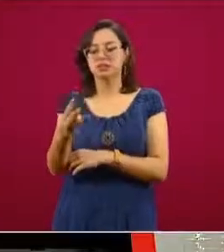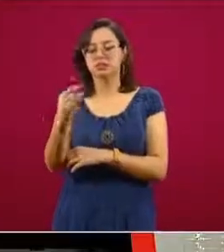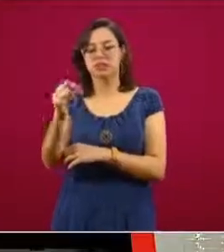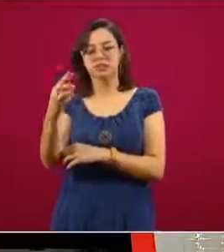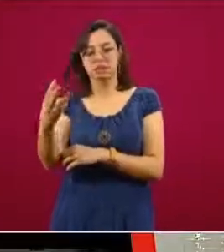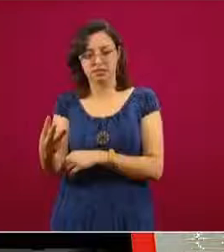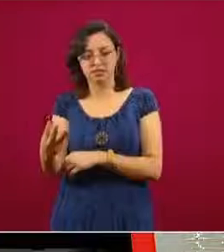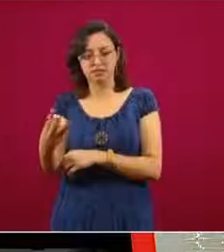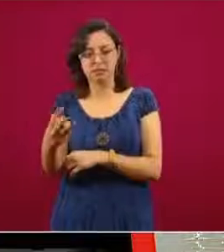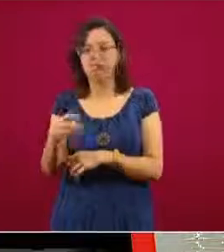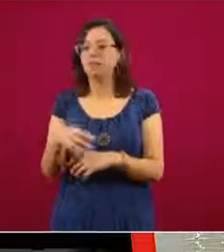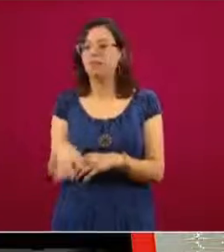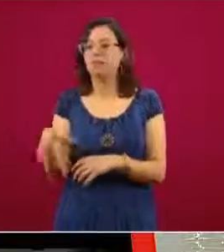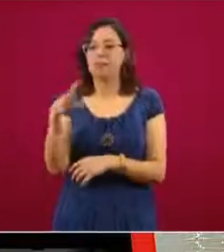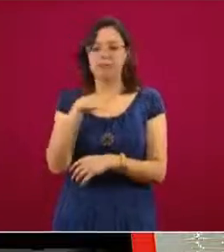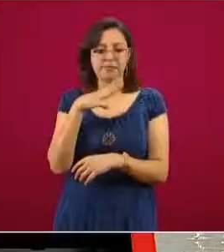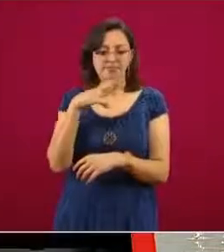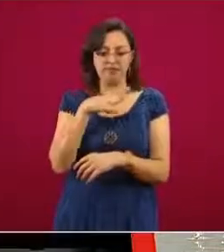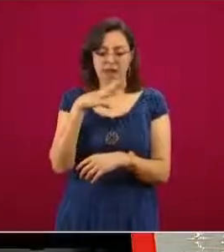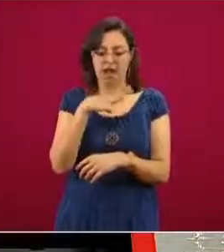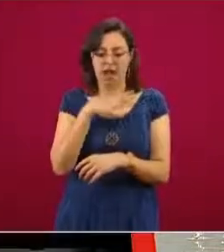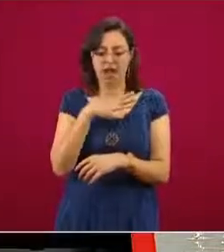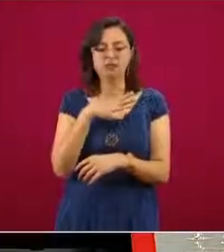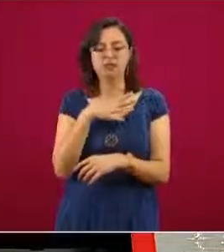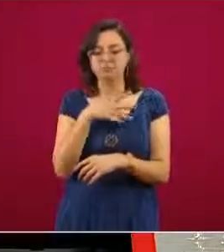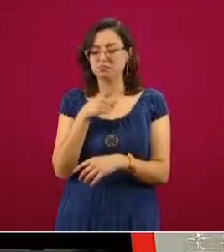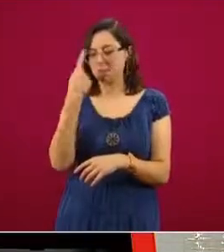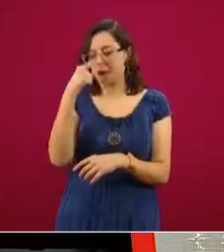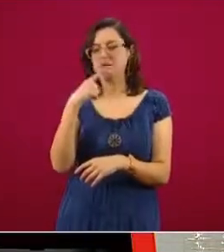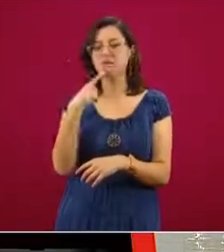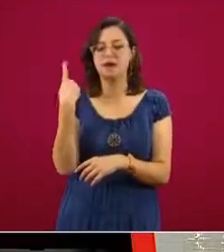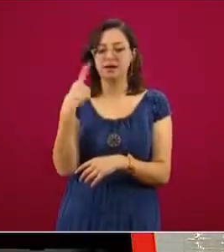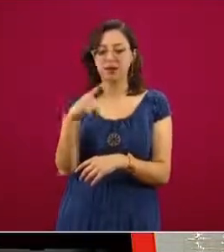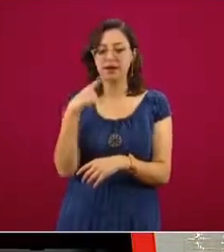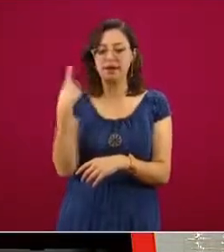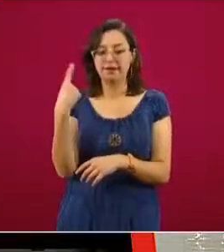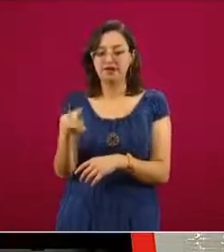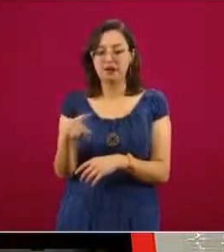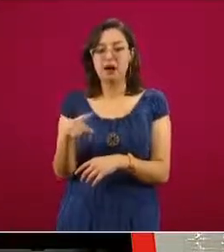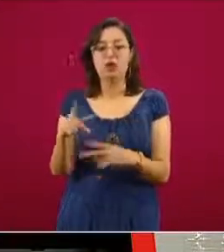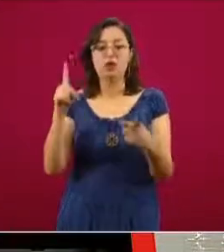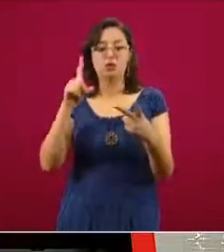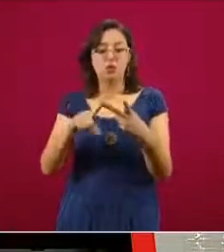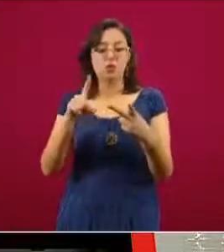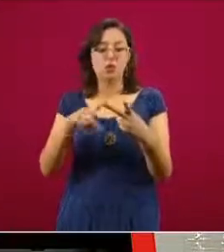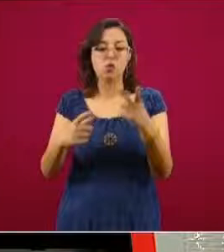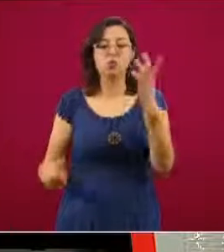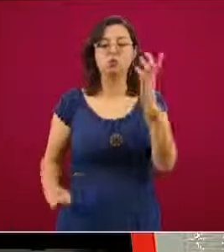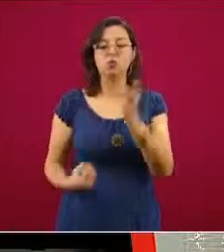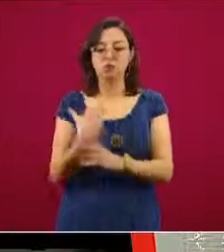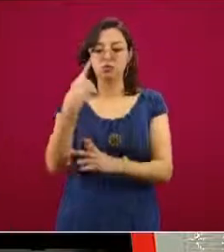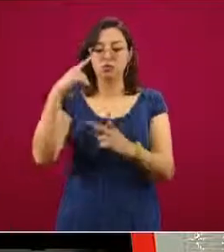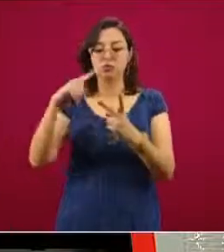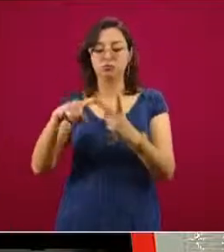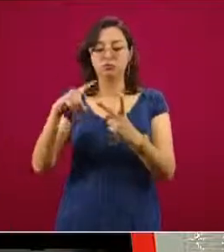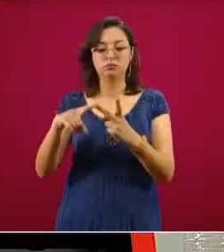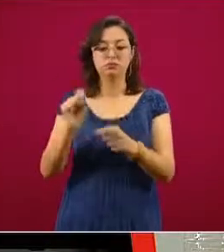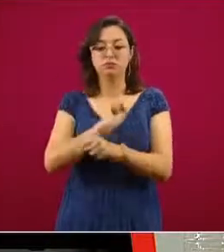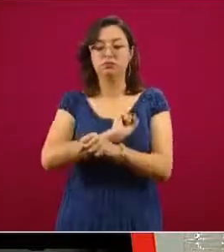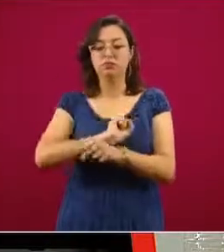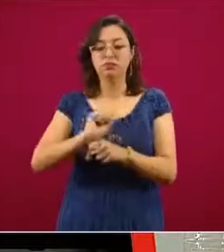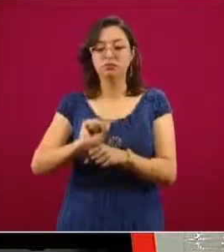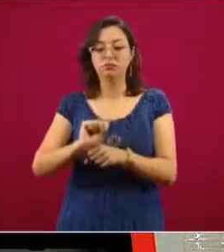800-623-2323. Ahí hay varias opciones y hay una que es específicamente para quejas. Pero quisiera abrir uno más para nuestro personal, que es uno muy